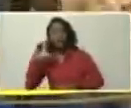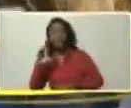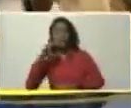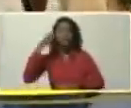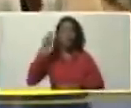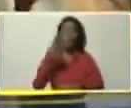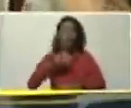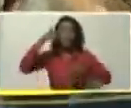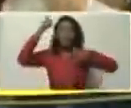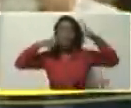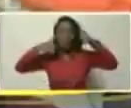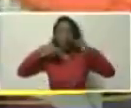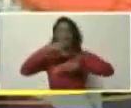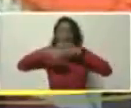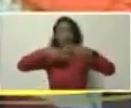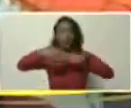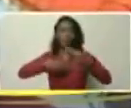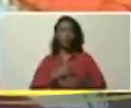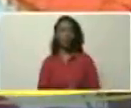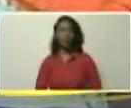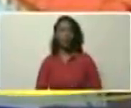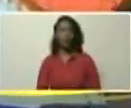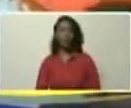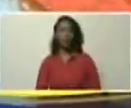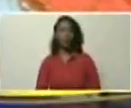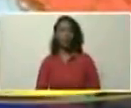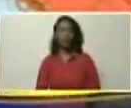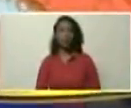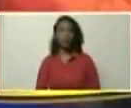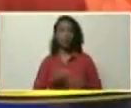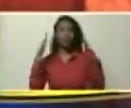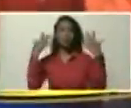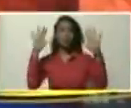verdadero chavismo revolucionario.